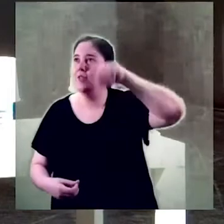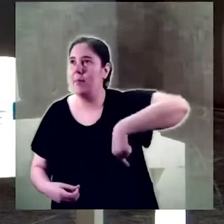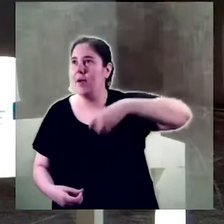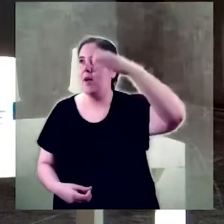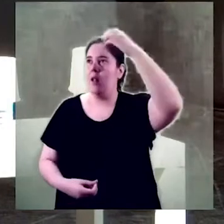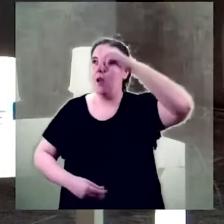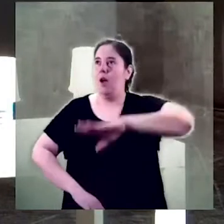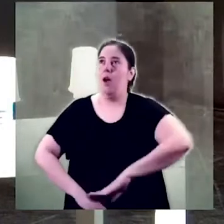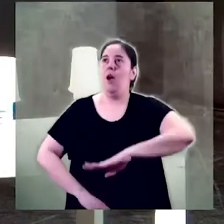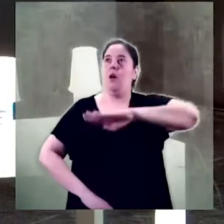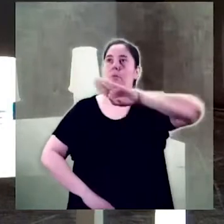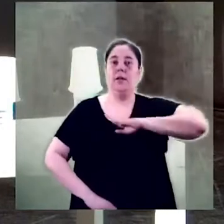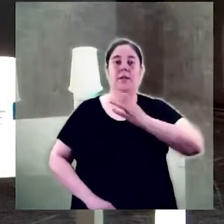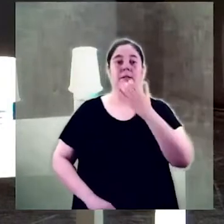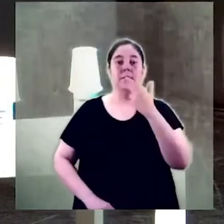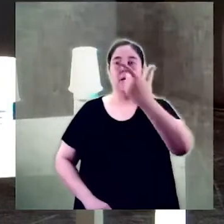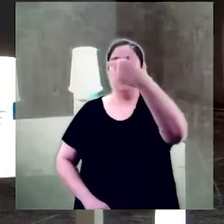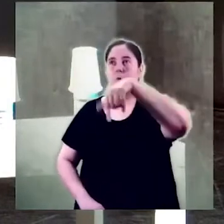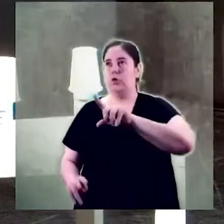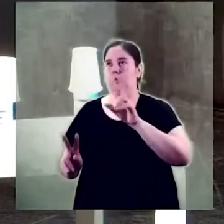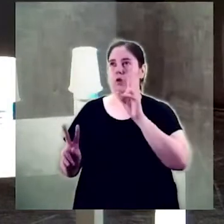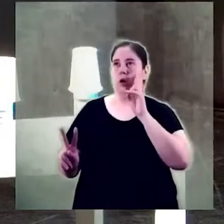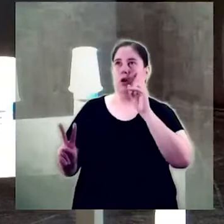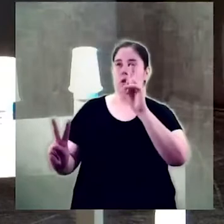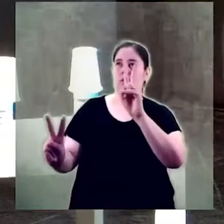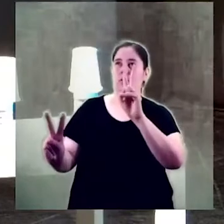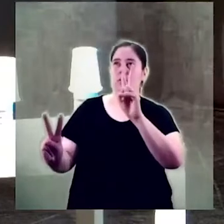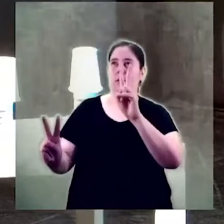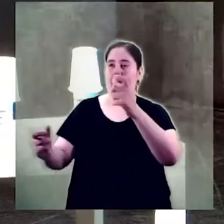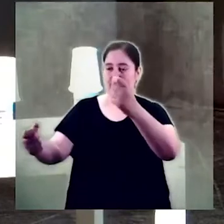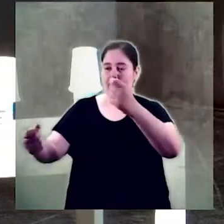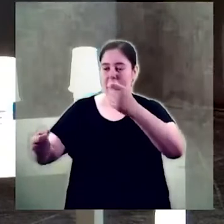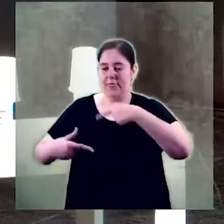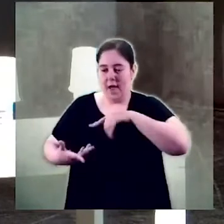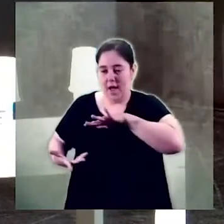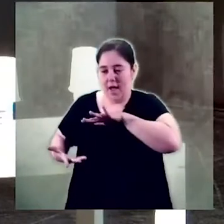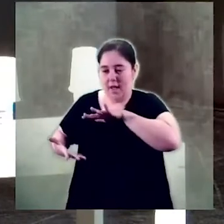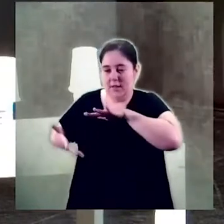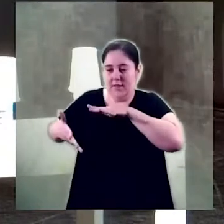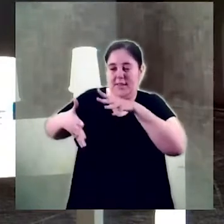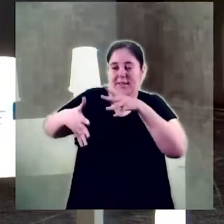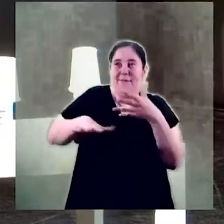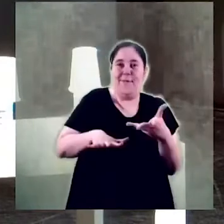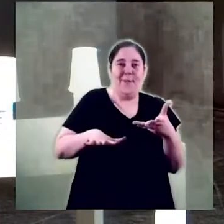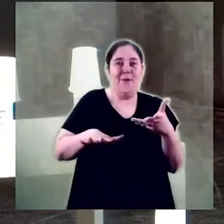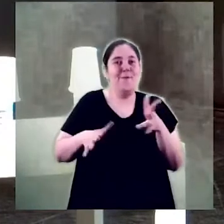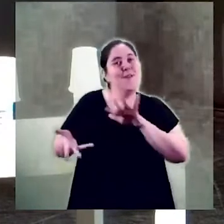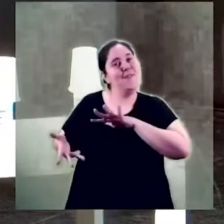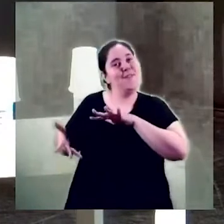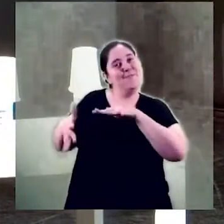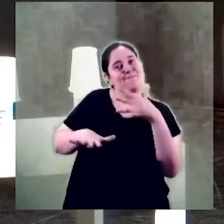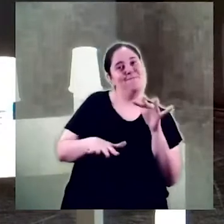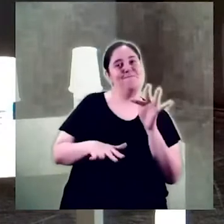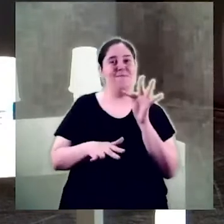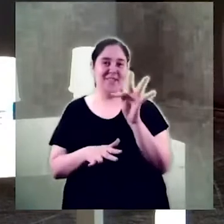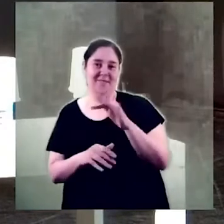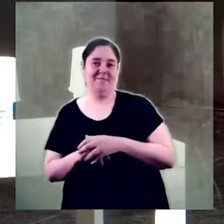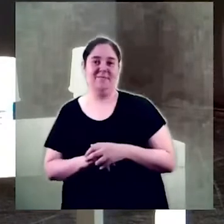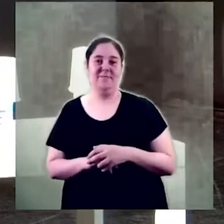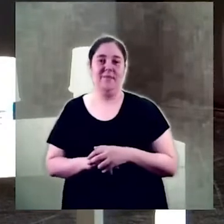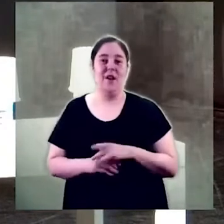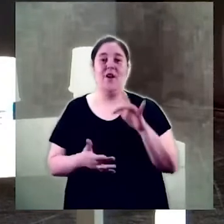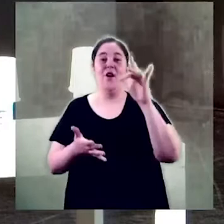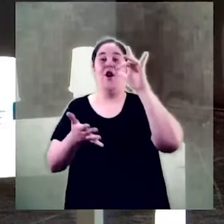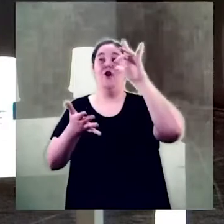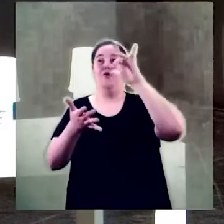se puede evitar que vuestra presencia nos transforme y además nos transforme con alegría. Yo soy